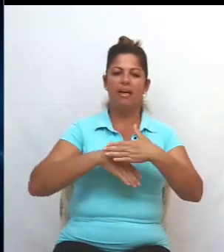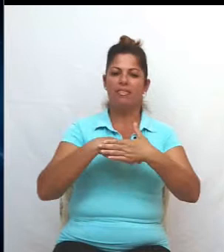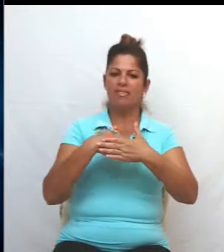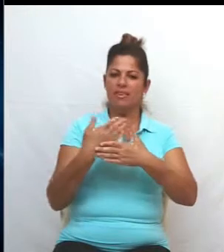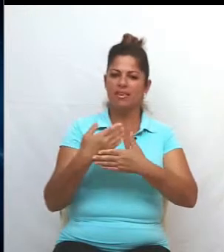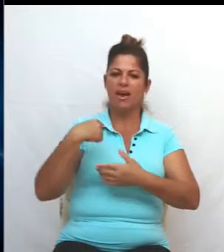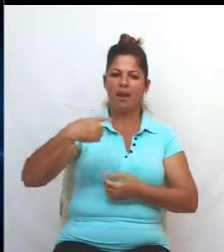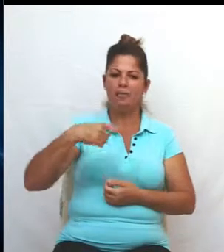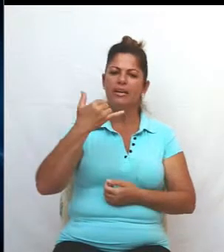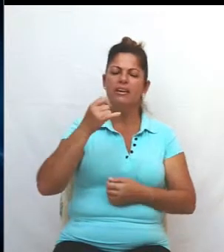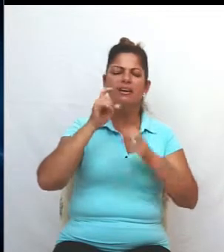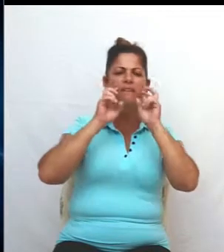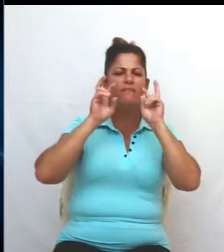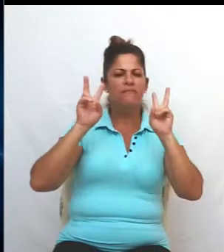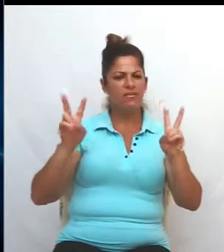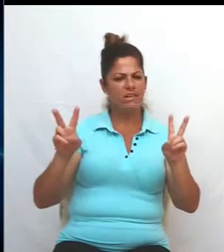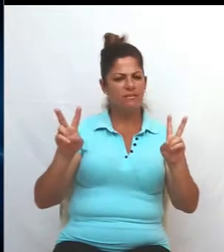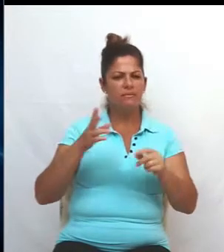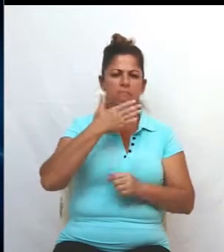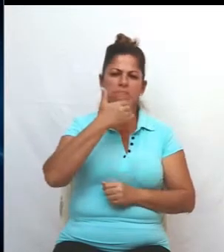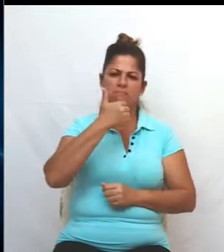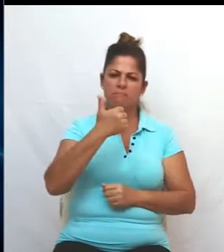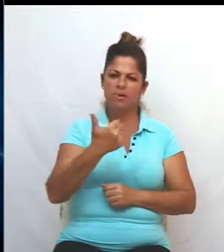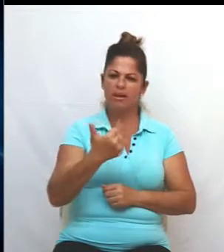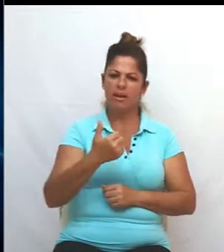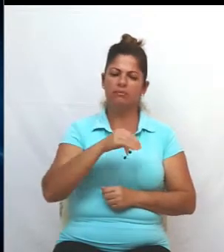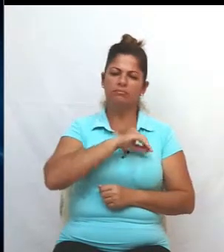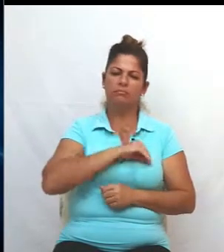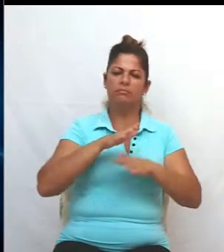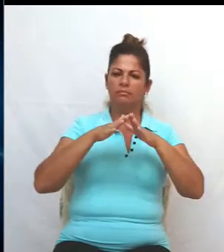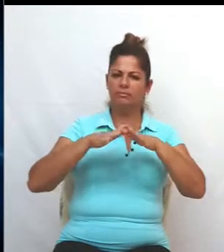practica diariamente y vive en sosiego